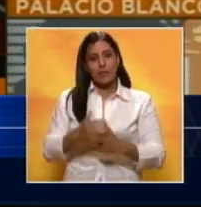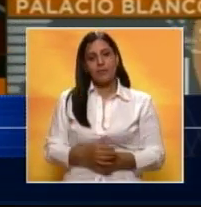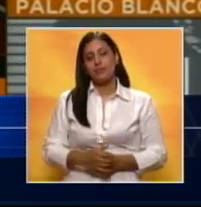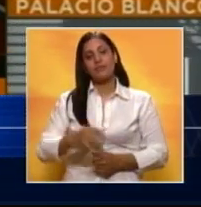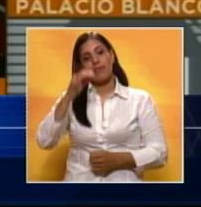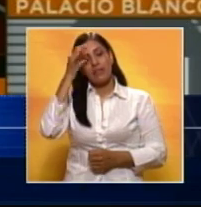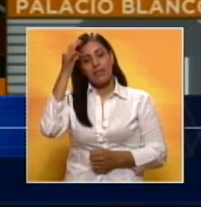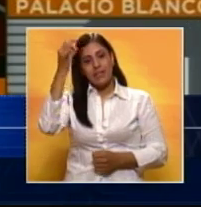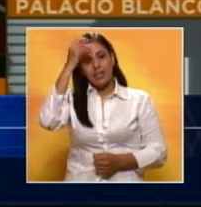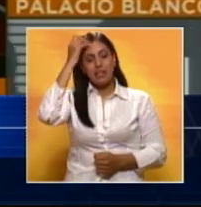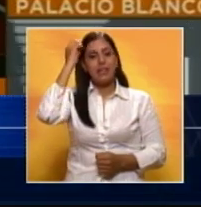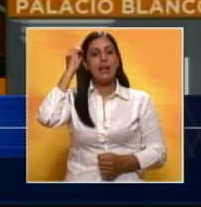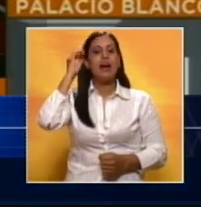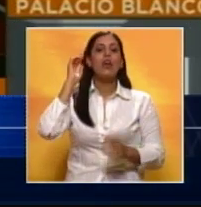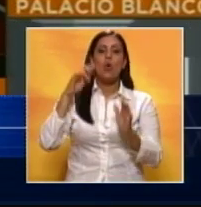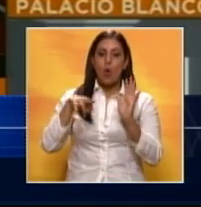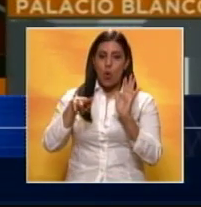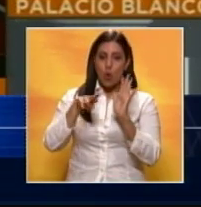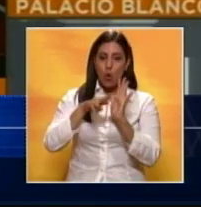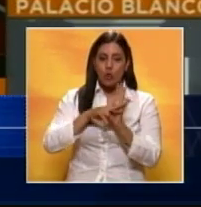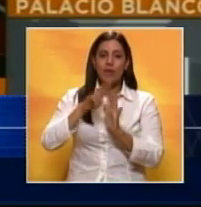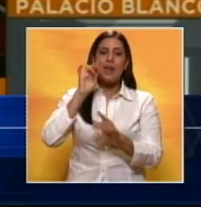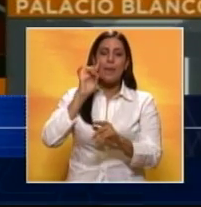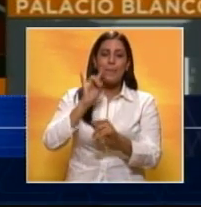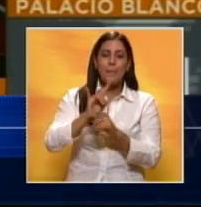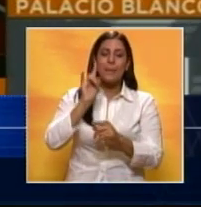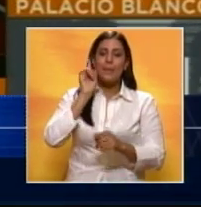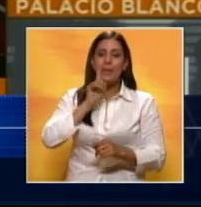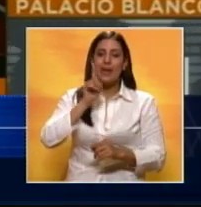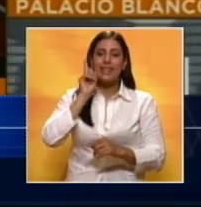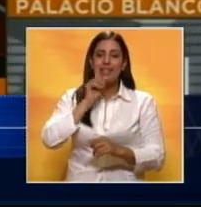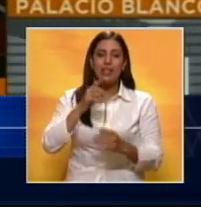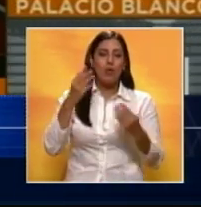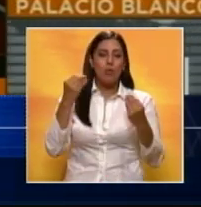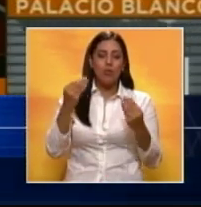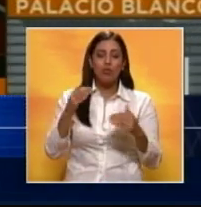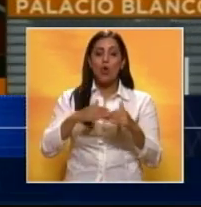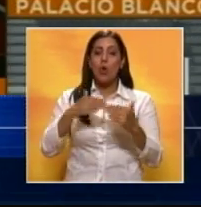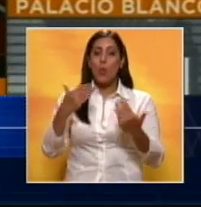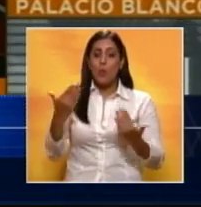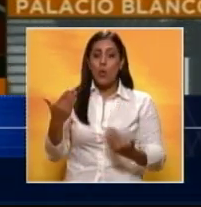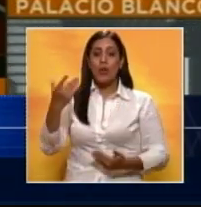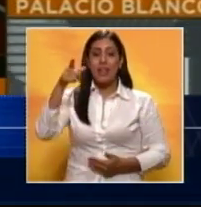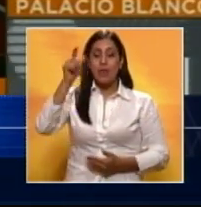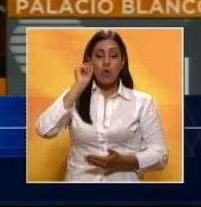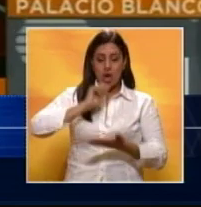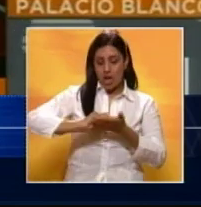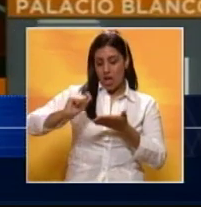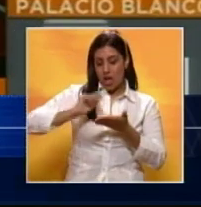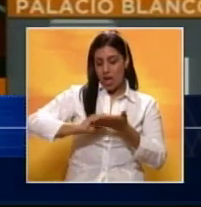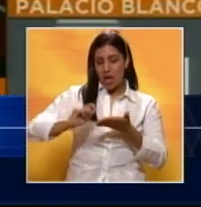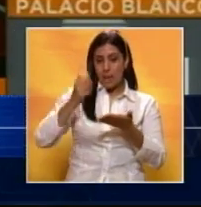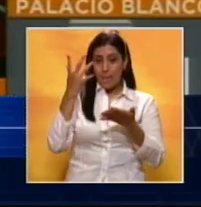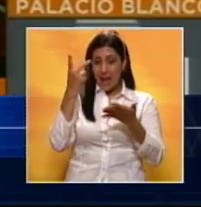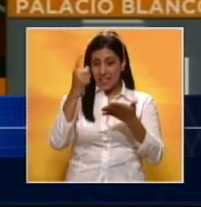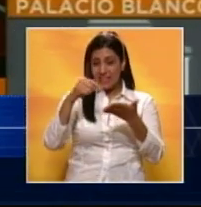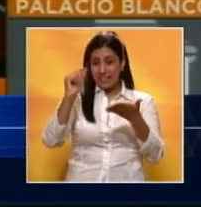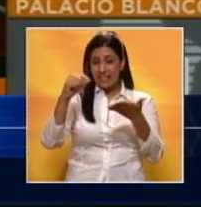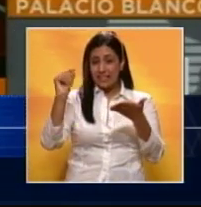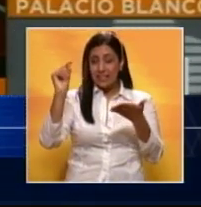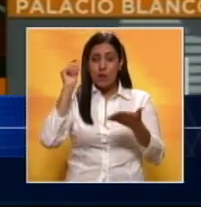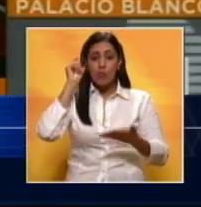La fiscal general reincide en la mentira ante este máximo tribunal cuando afirma, escribiendo de puño y